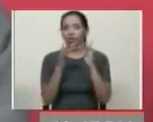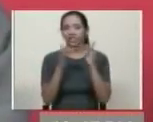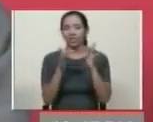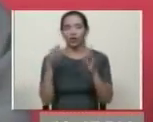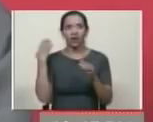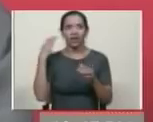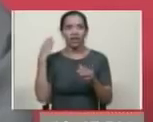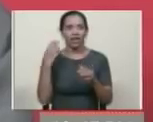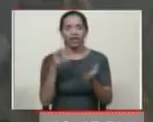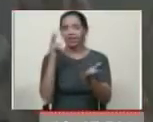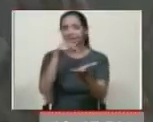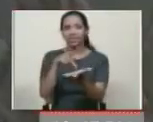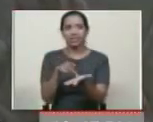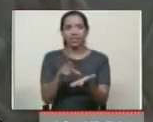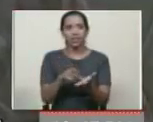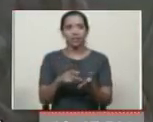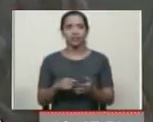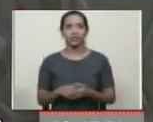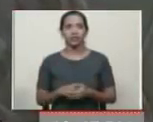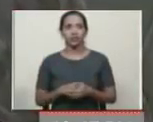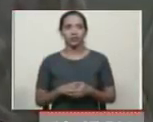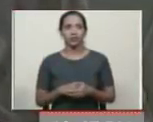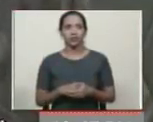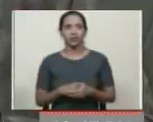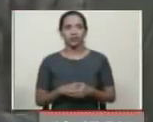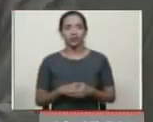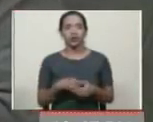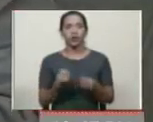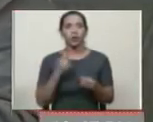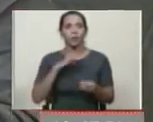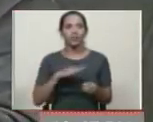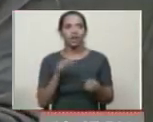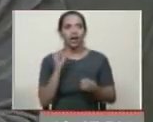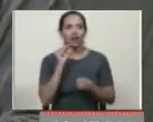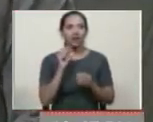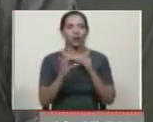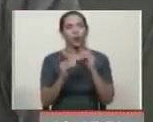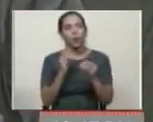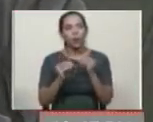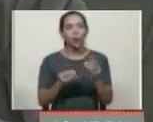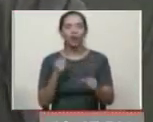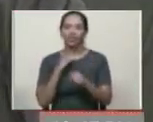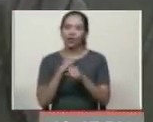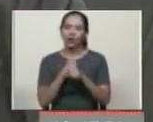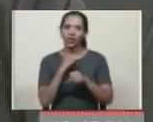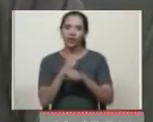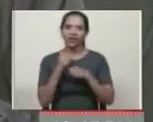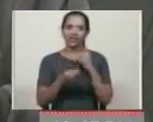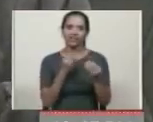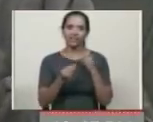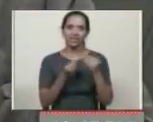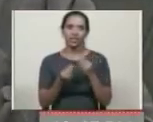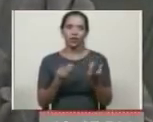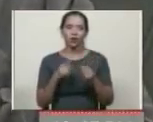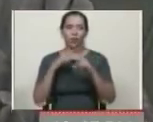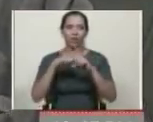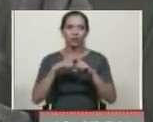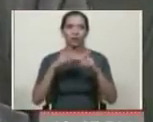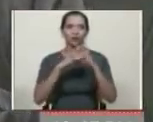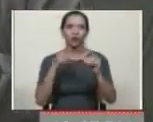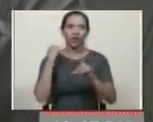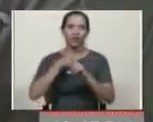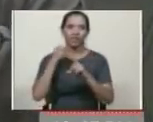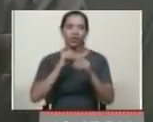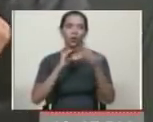andan. Efectivamente, Cindy, ¿cómo estás? Mira, háblanos un pelo del trabajo que tú vienes haciendo, cómo te has sumado a toda la batalla